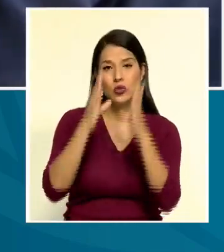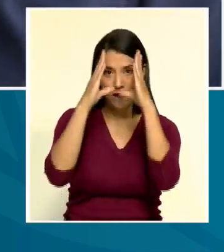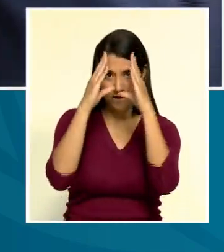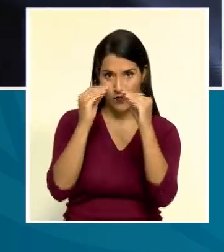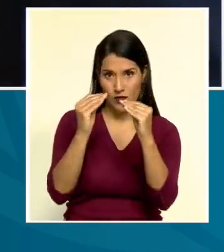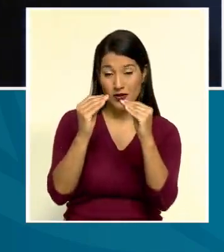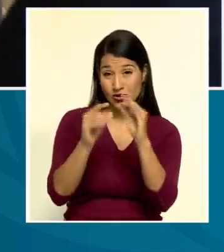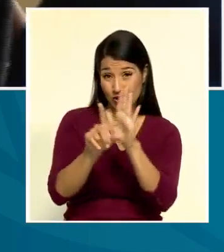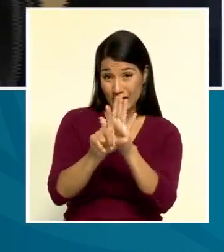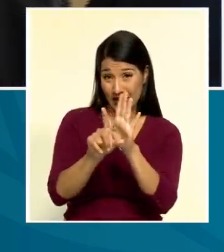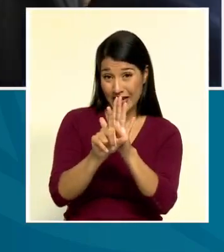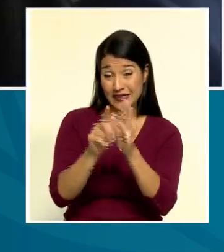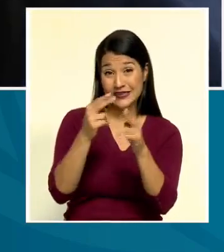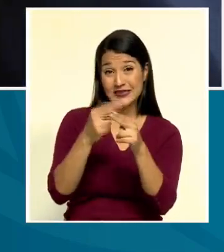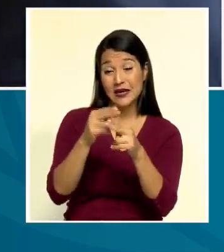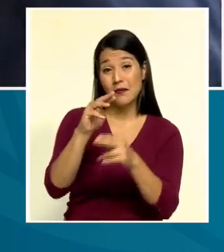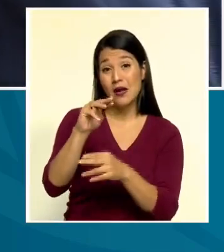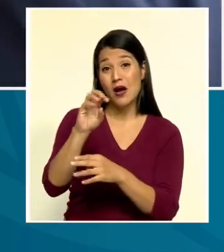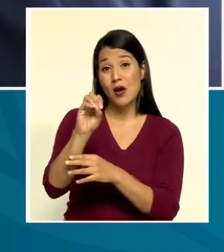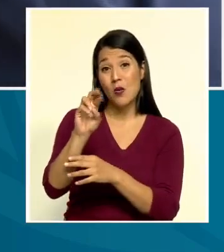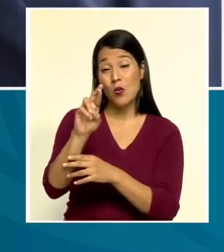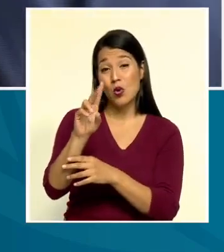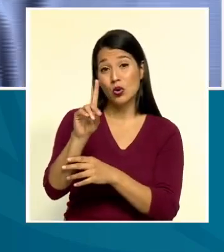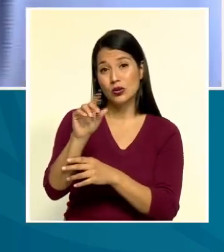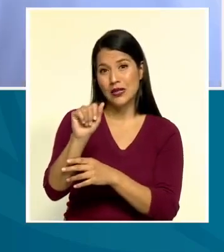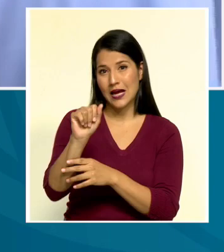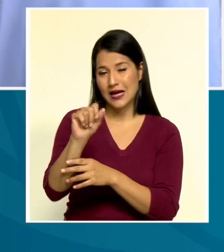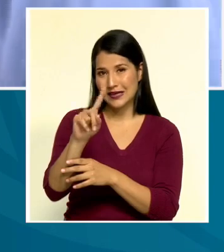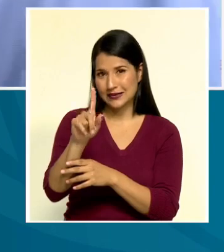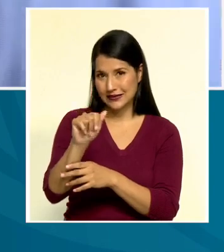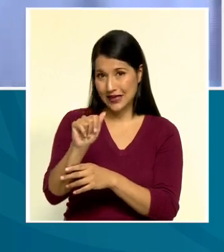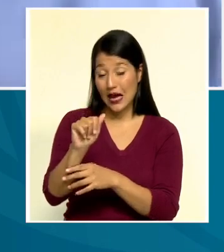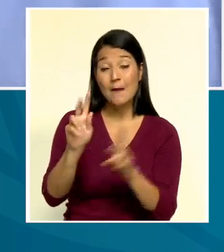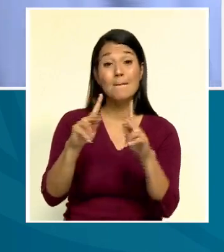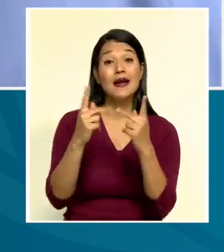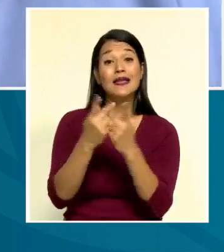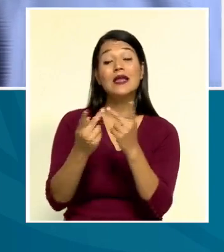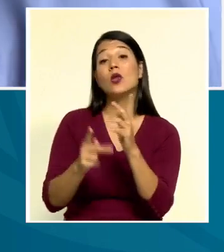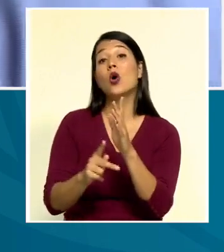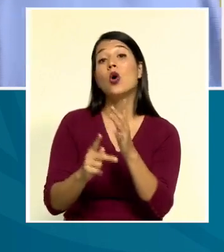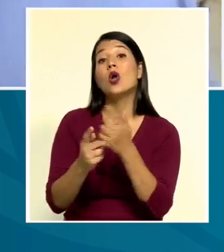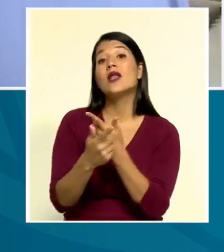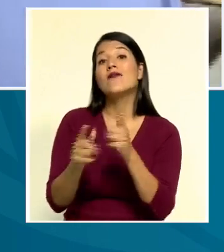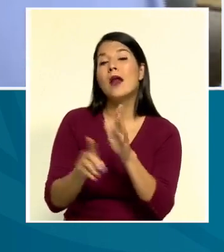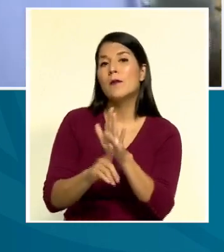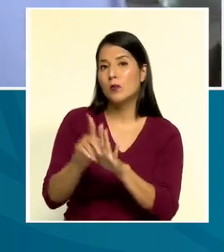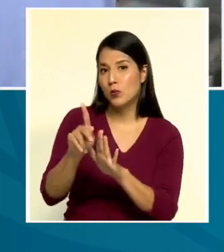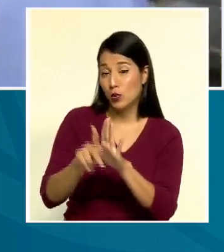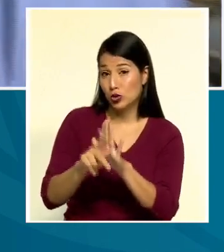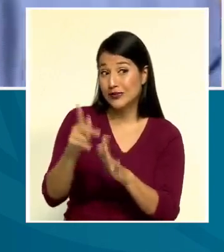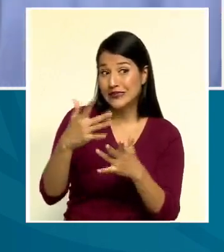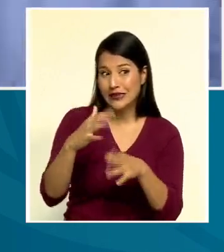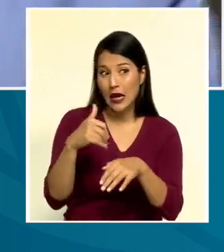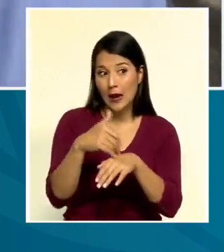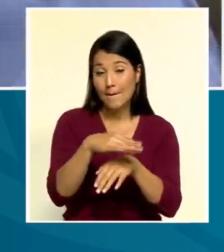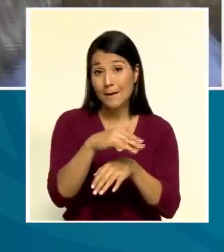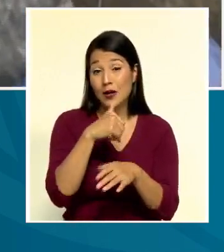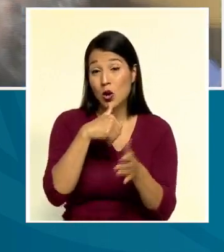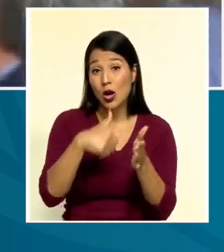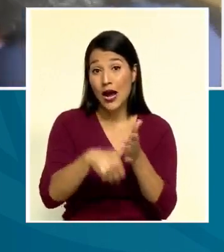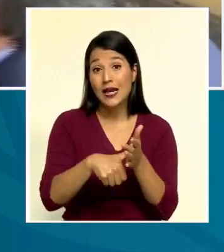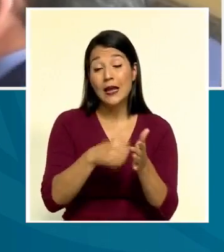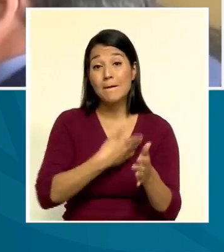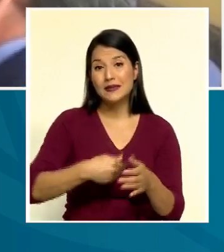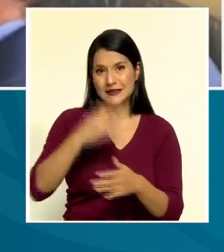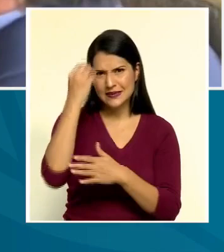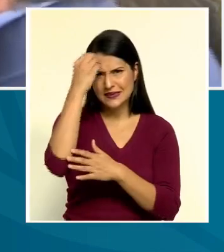llaman ley Mordaza. El Partido Liberal Progresista ya enviaba una carta al presidente Carlos Alvarado para que vetara parcialmente la